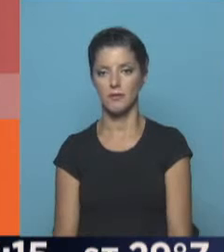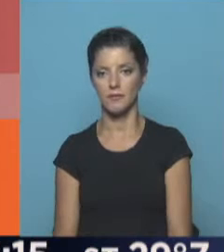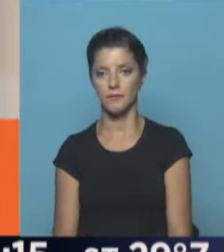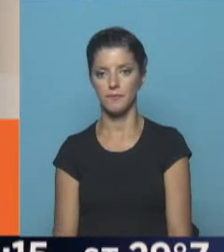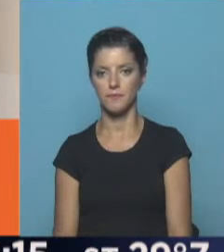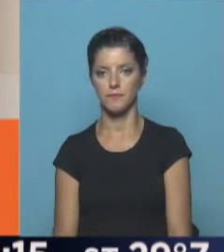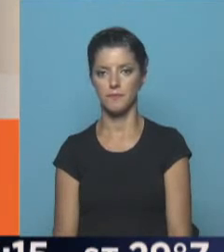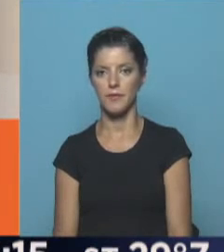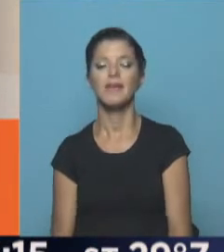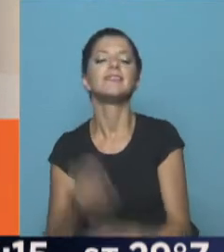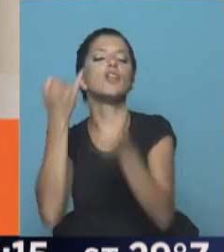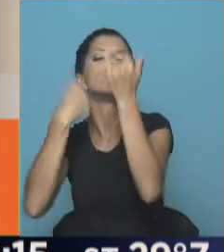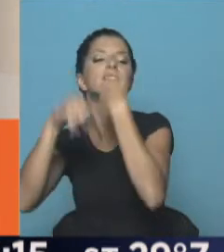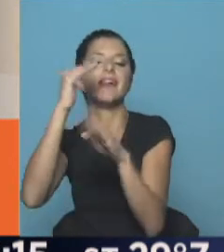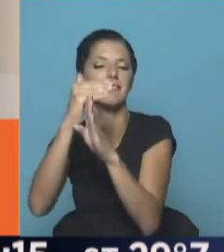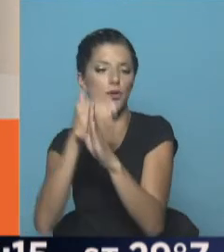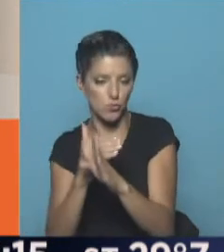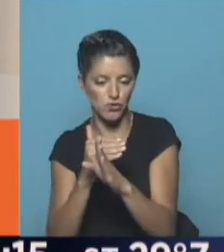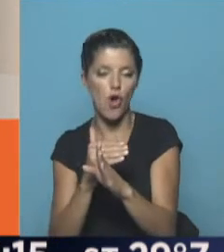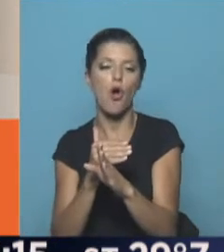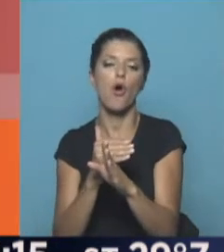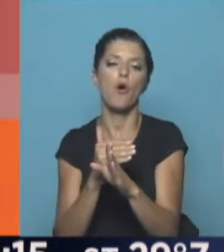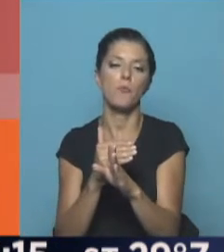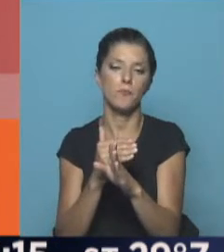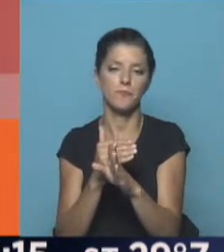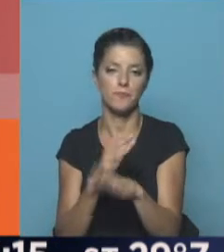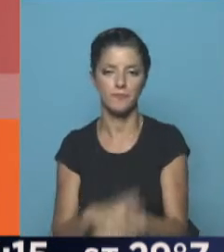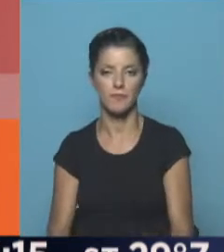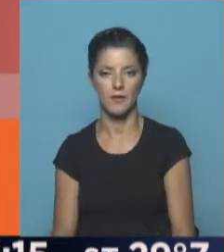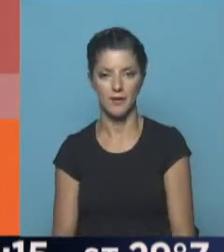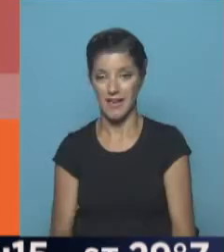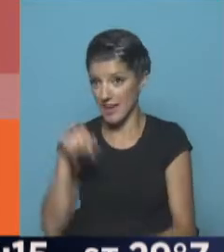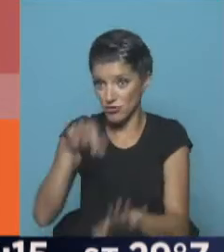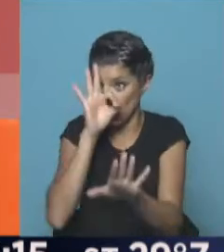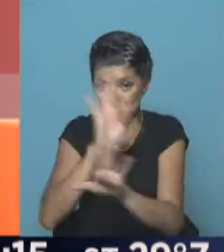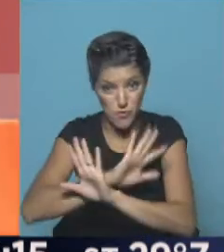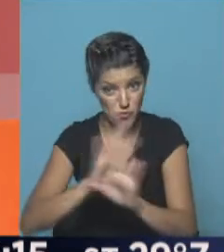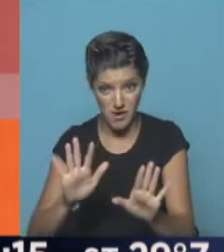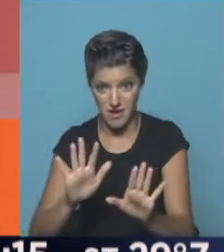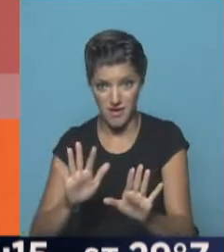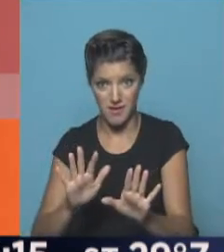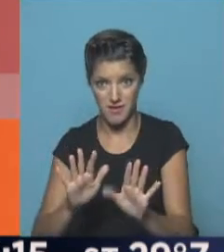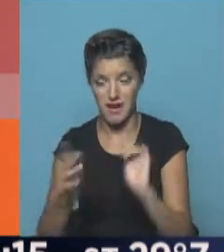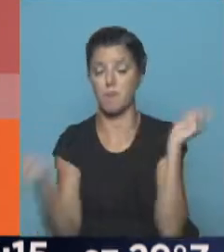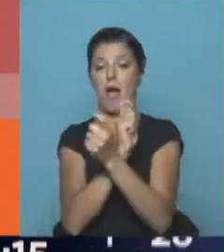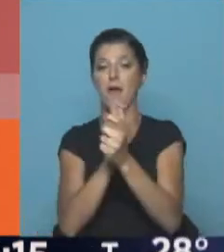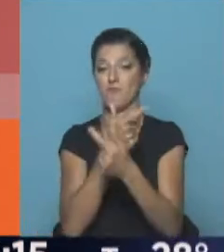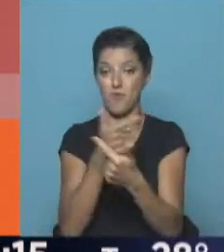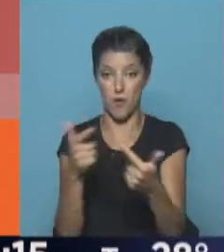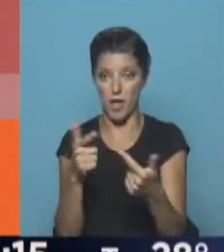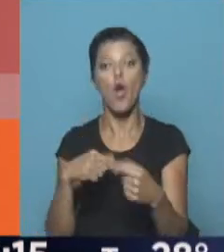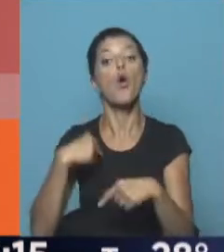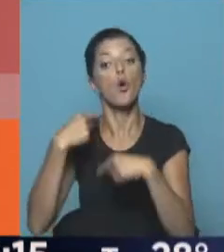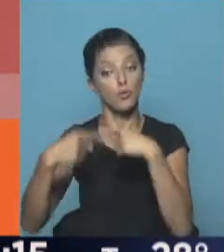famosa tasa de interés de referencia desde el consejo de política no sucedió de forma tan abrupta es decir sigue